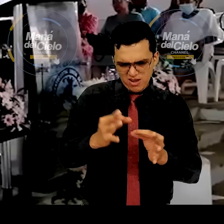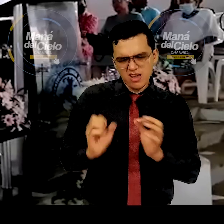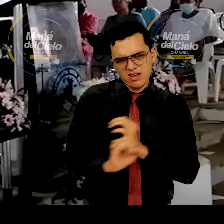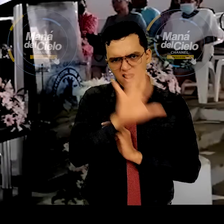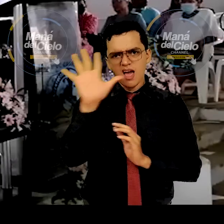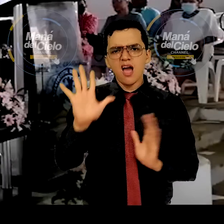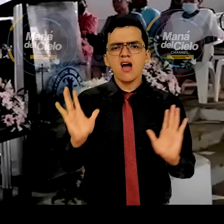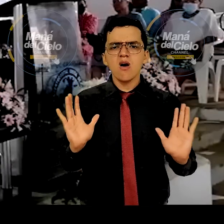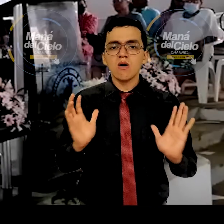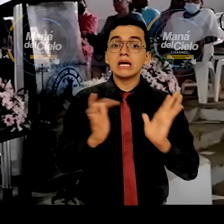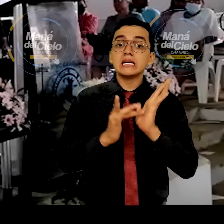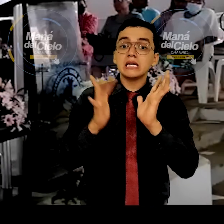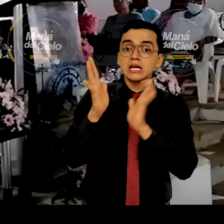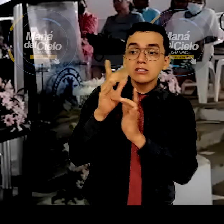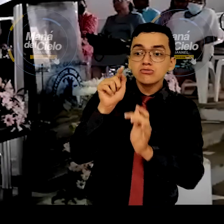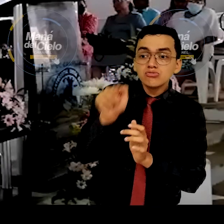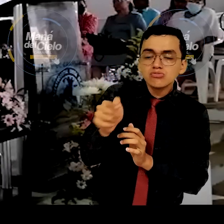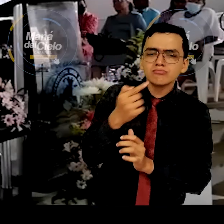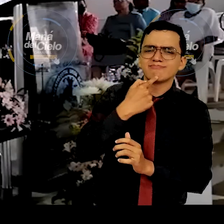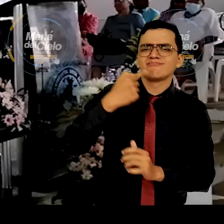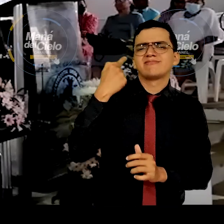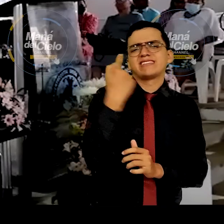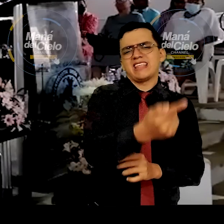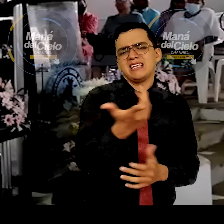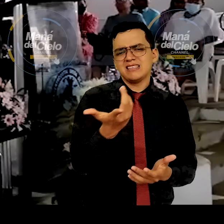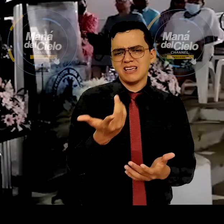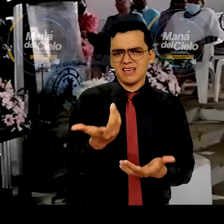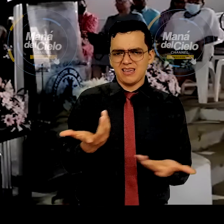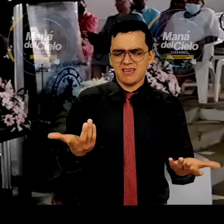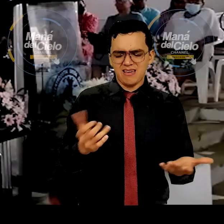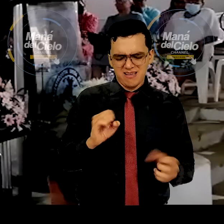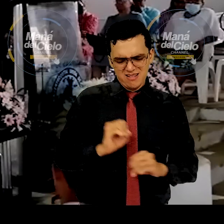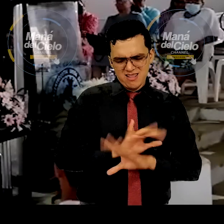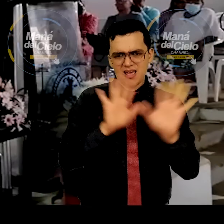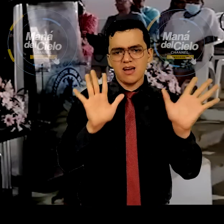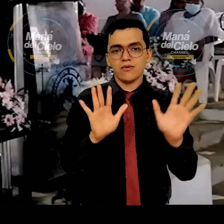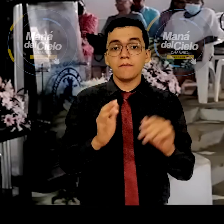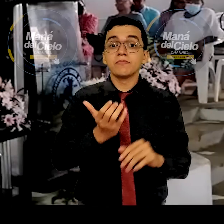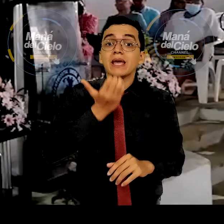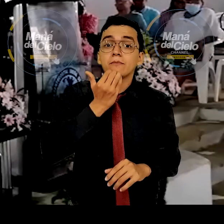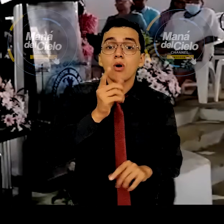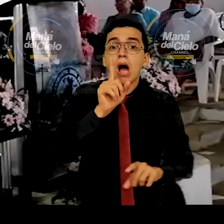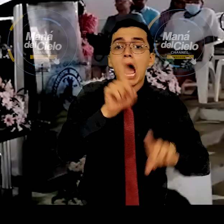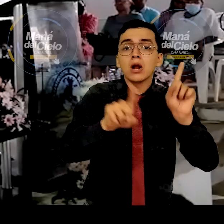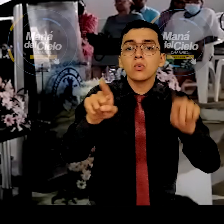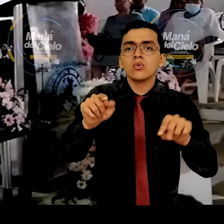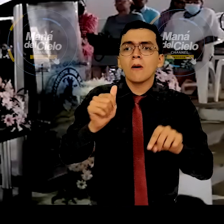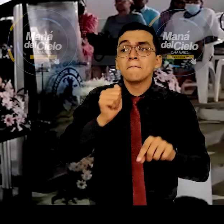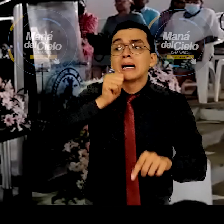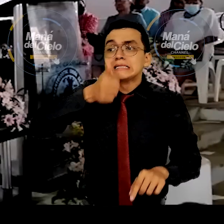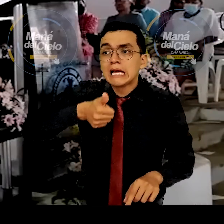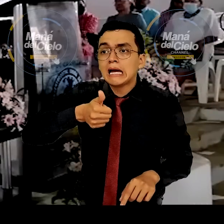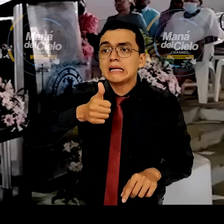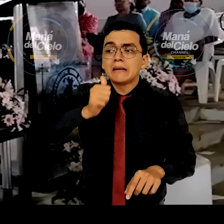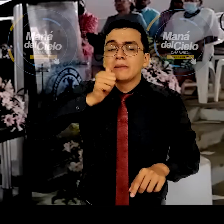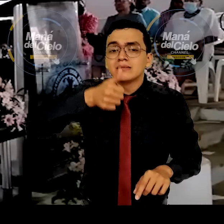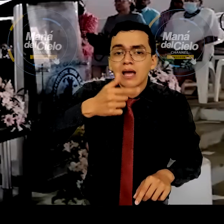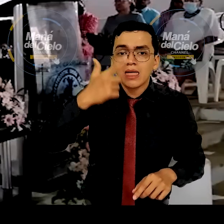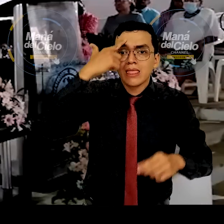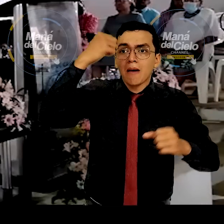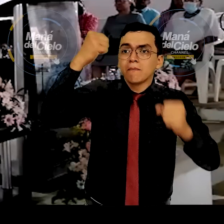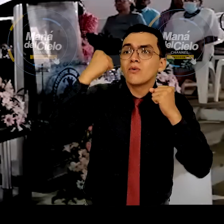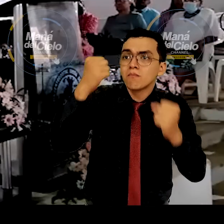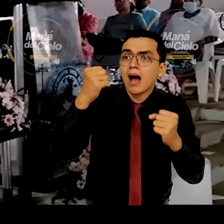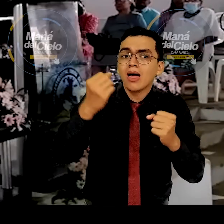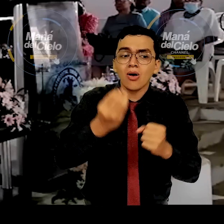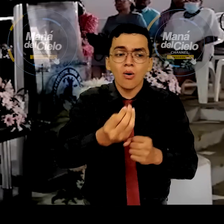Y Jesús dice, no os afanéis por el día de mañana. Y se va directo al grano, hermano, porque